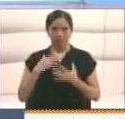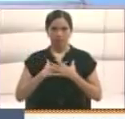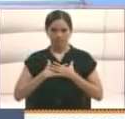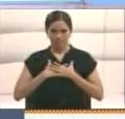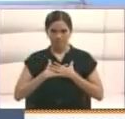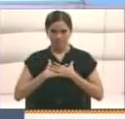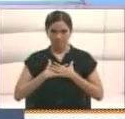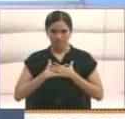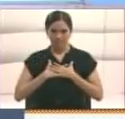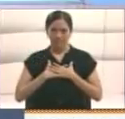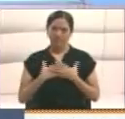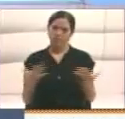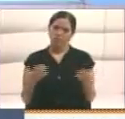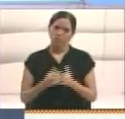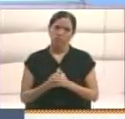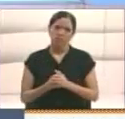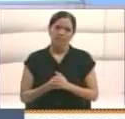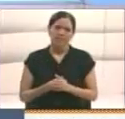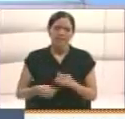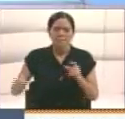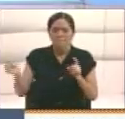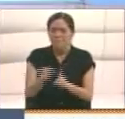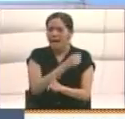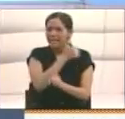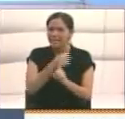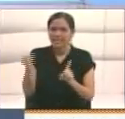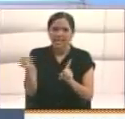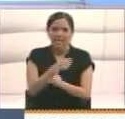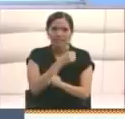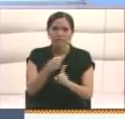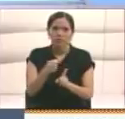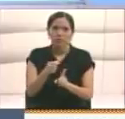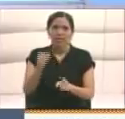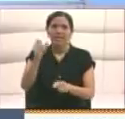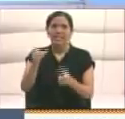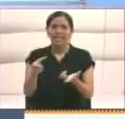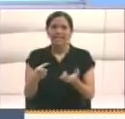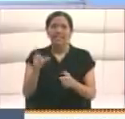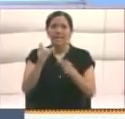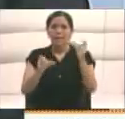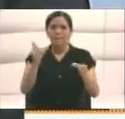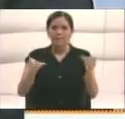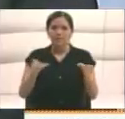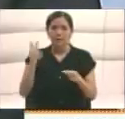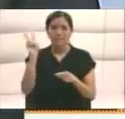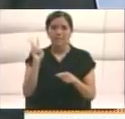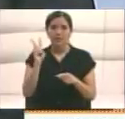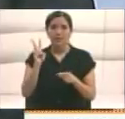Chico, el maltrato que están recibiendo los venezolanos en algunos países.